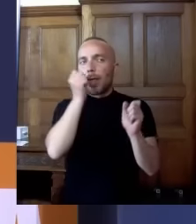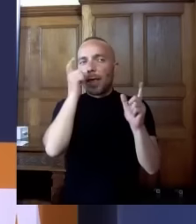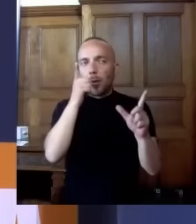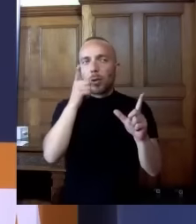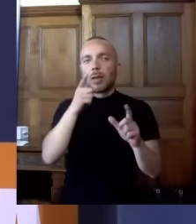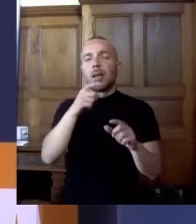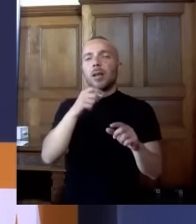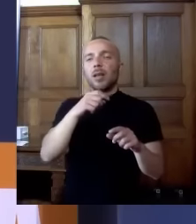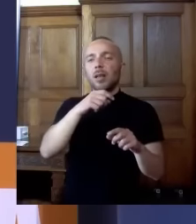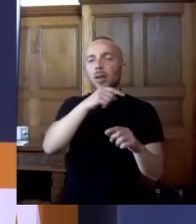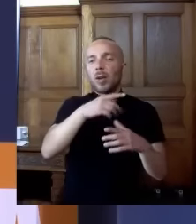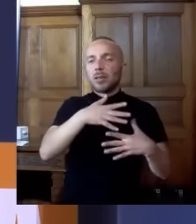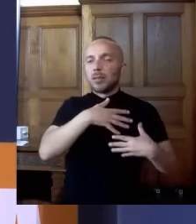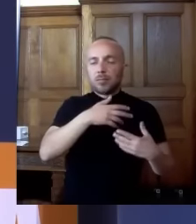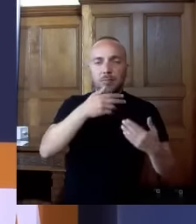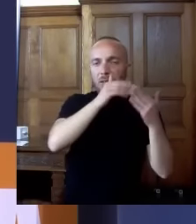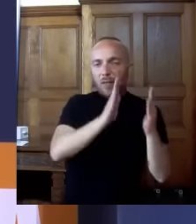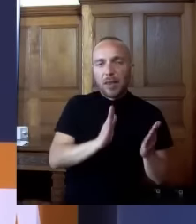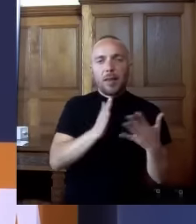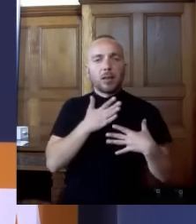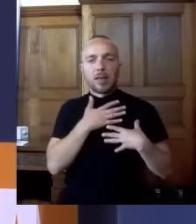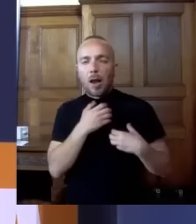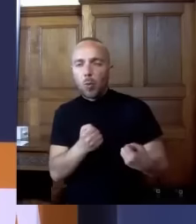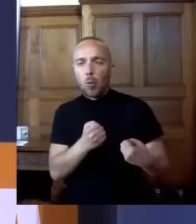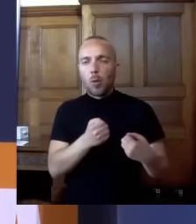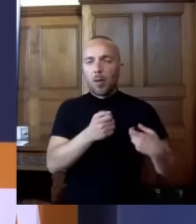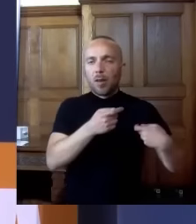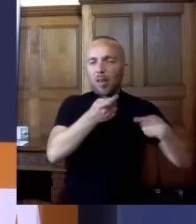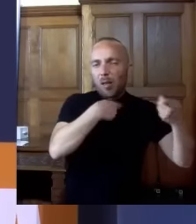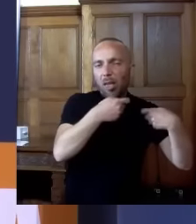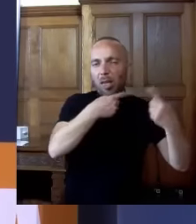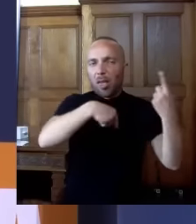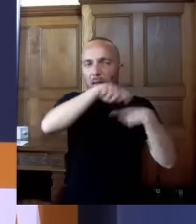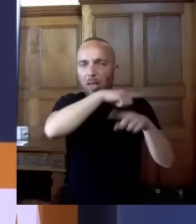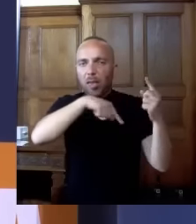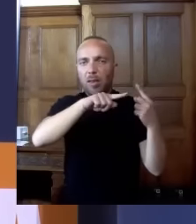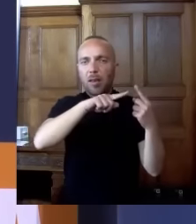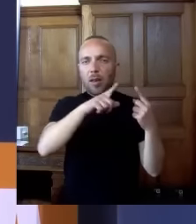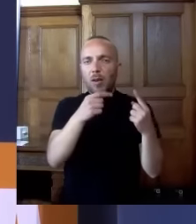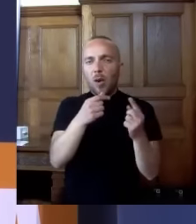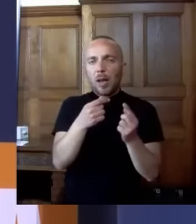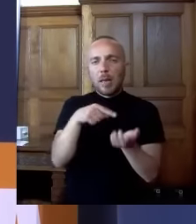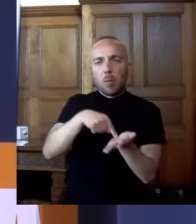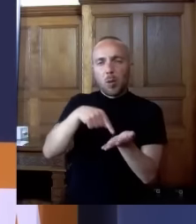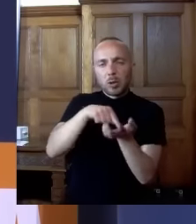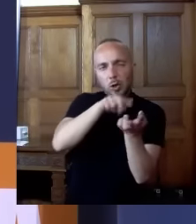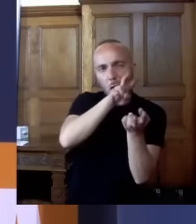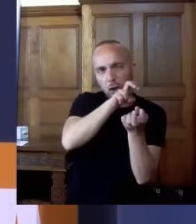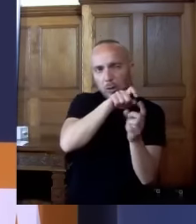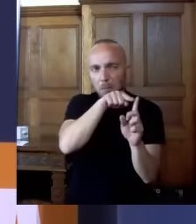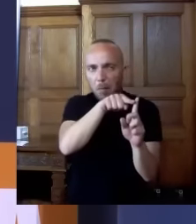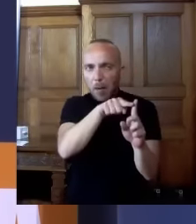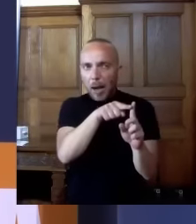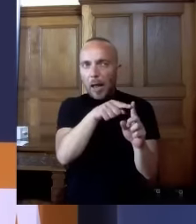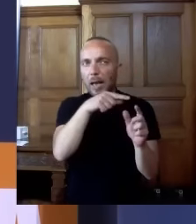sociales con quien hace de la vivienda y de la salud Una mercancía Con quienes diseñan una fiscalidad acorde a los intereses